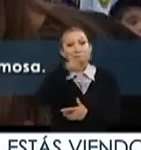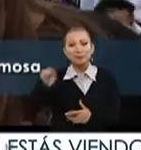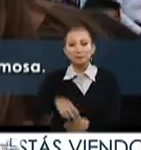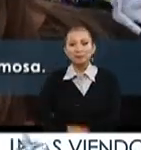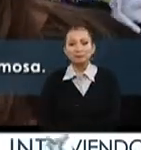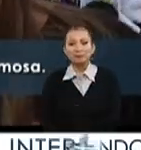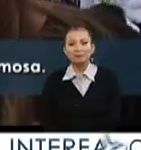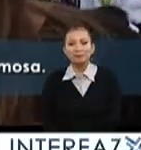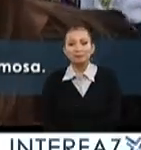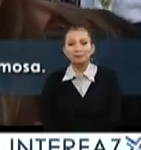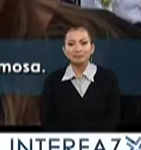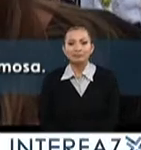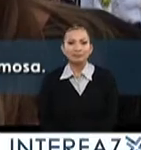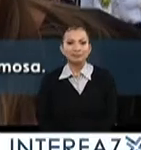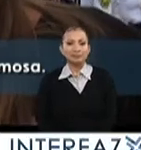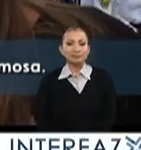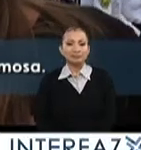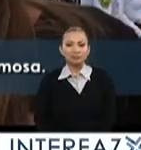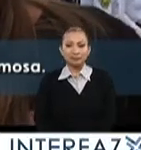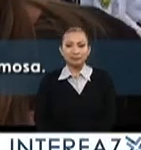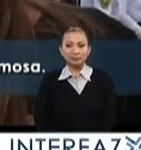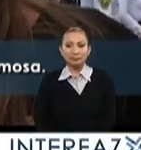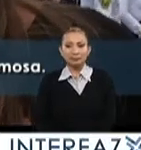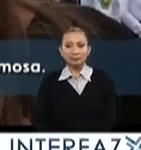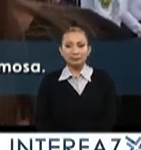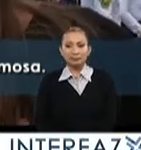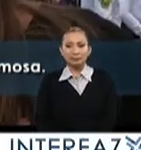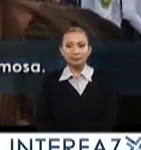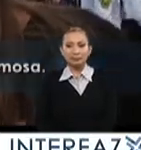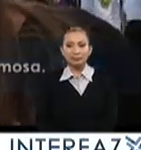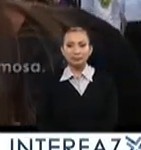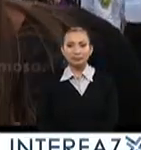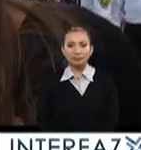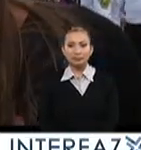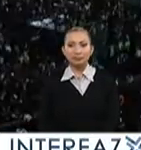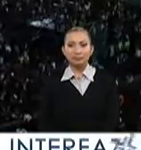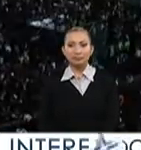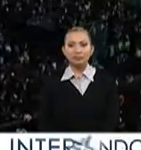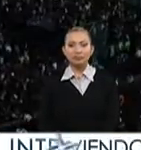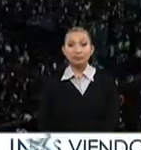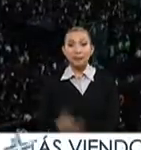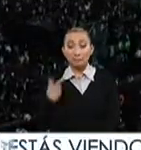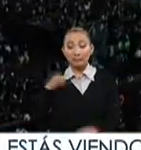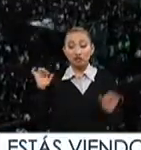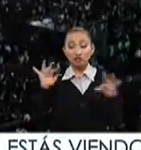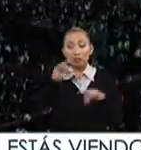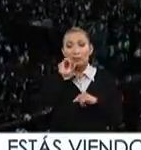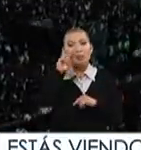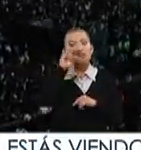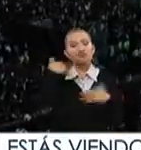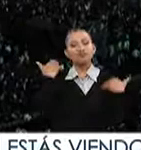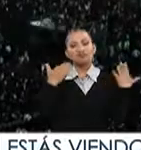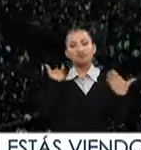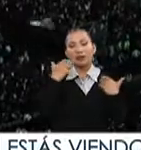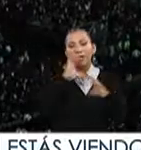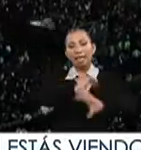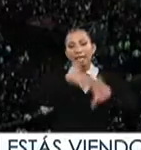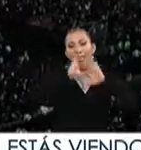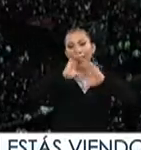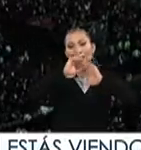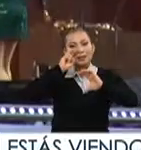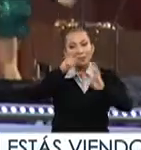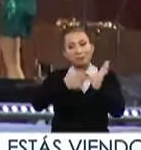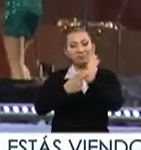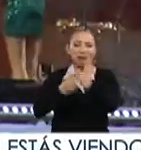really nice here. Beautiful country, and Mexico City is beautiful. Los asistentes también pudieron disfrutar de un concierto donde